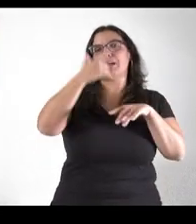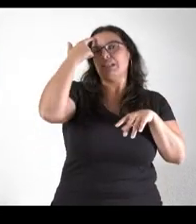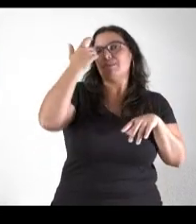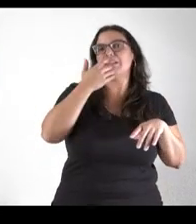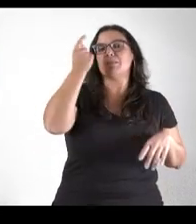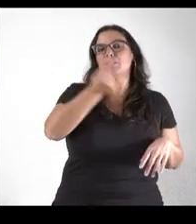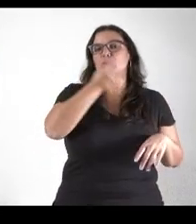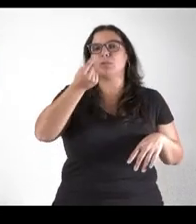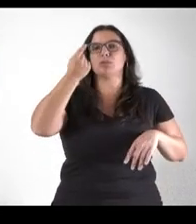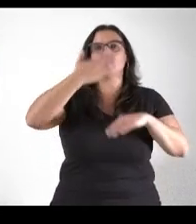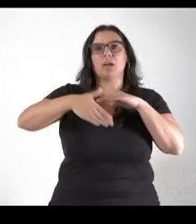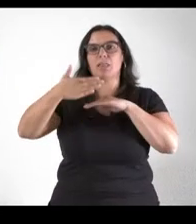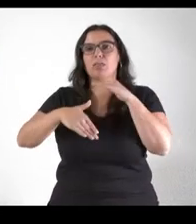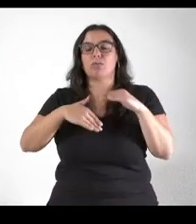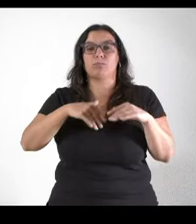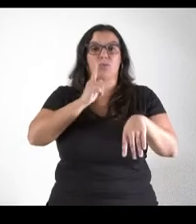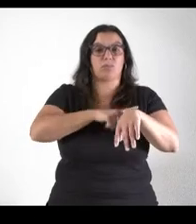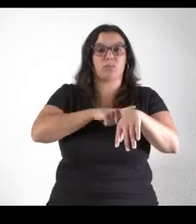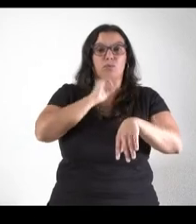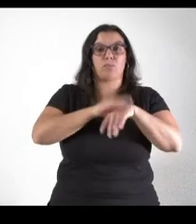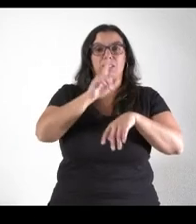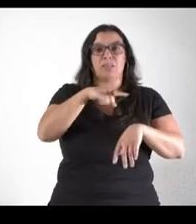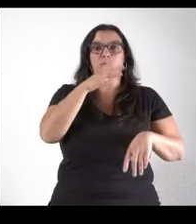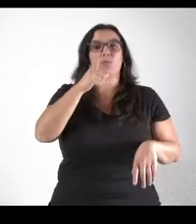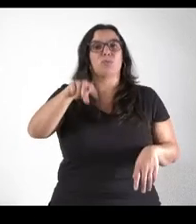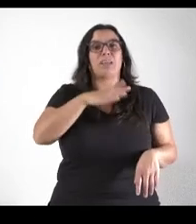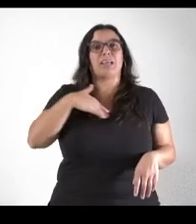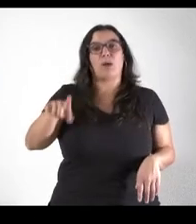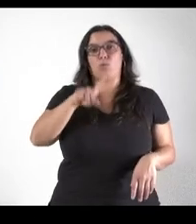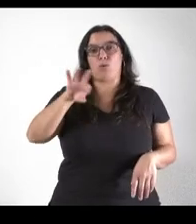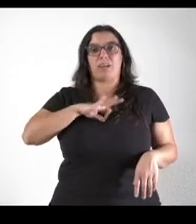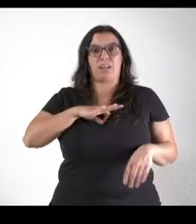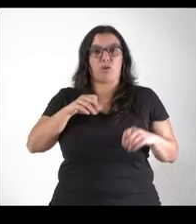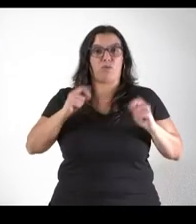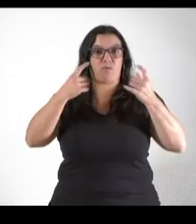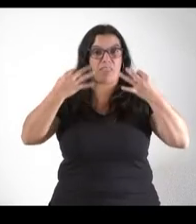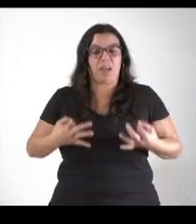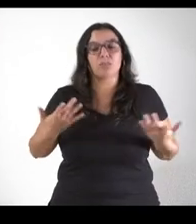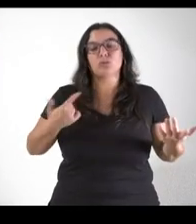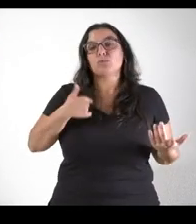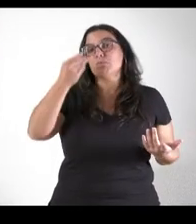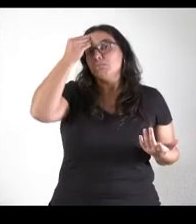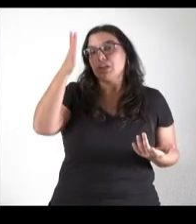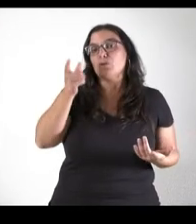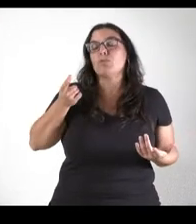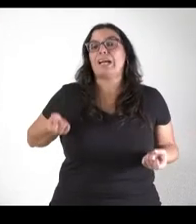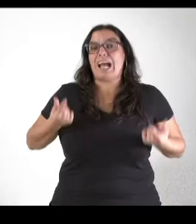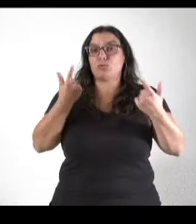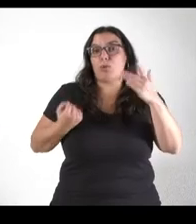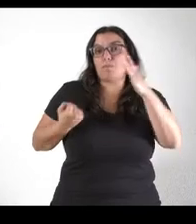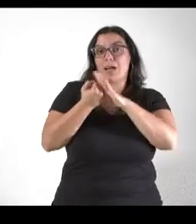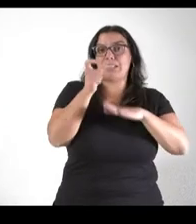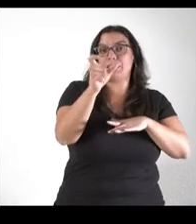van a llegar a tiempo y aquí usted manifestó que quería que estuviera vigente el 1 de enero entiendo que este techo de gasto sea aprobará